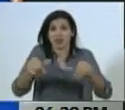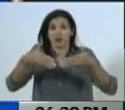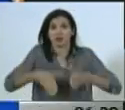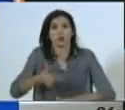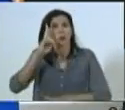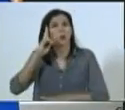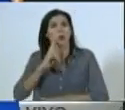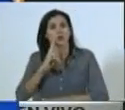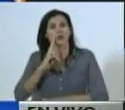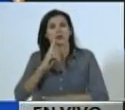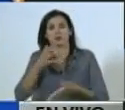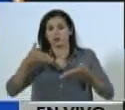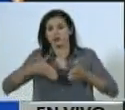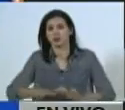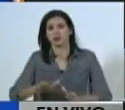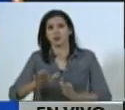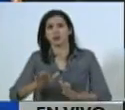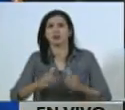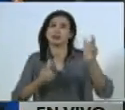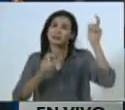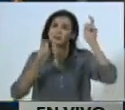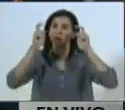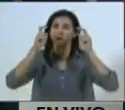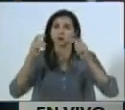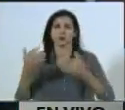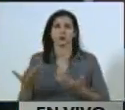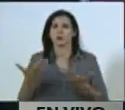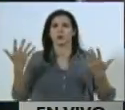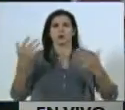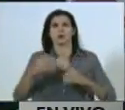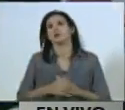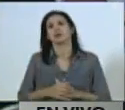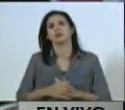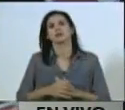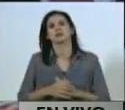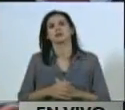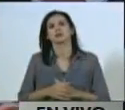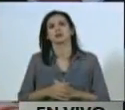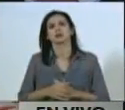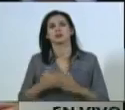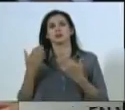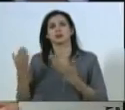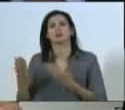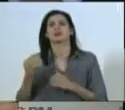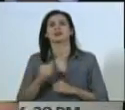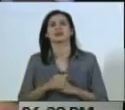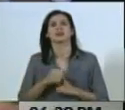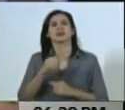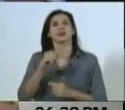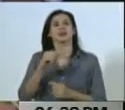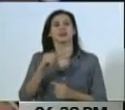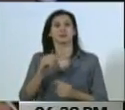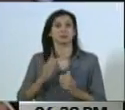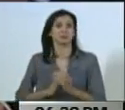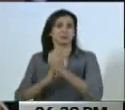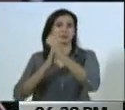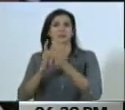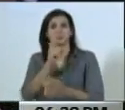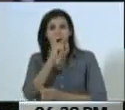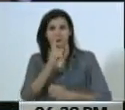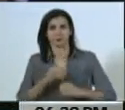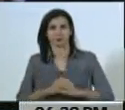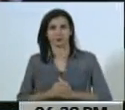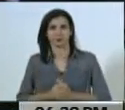Bolívar, cuna del legendario Chávez y cuna del califa Nicolás Maduro.